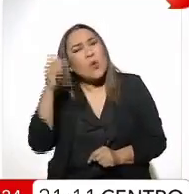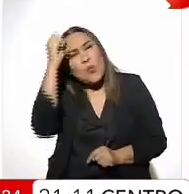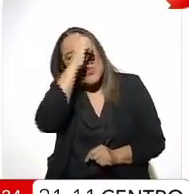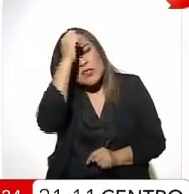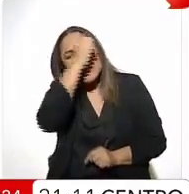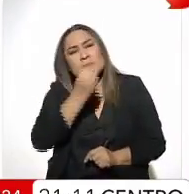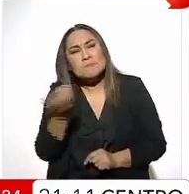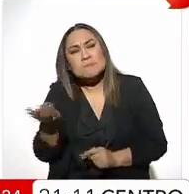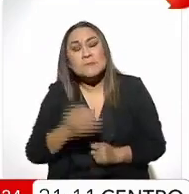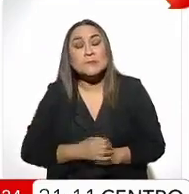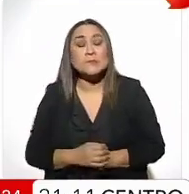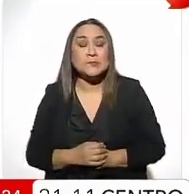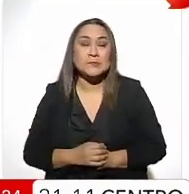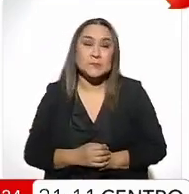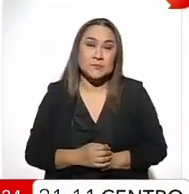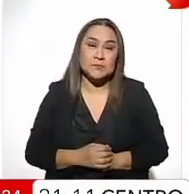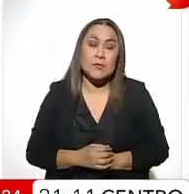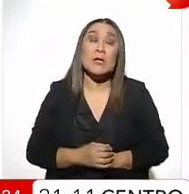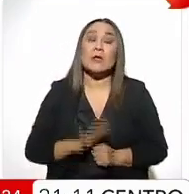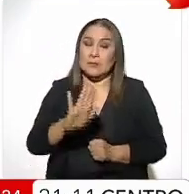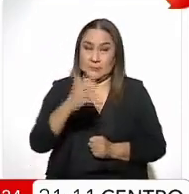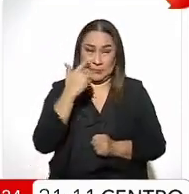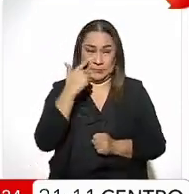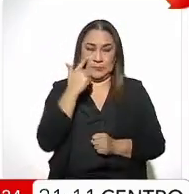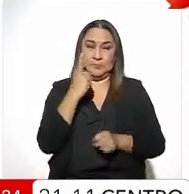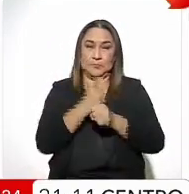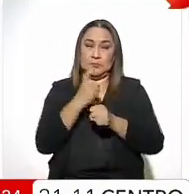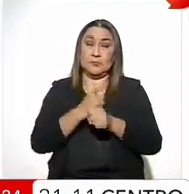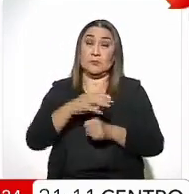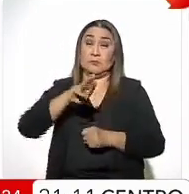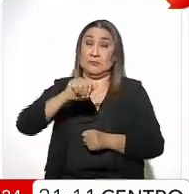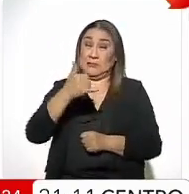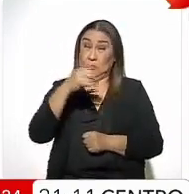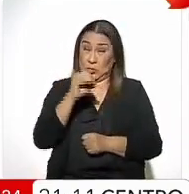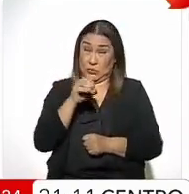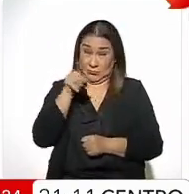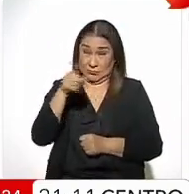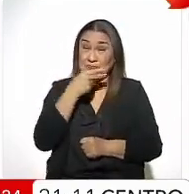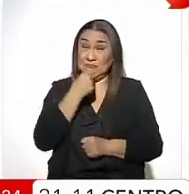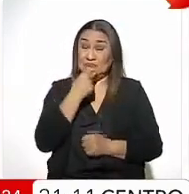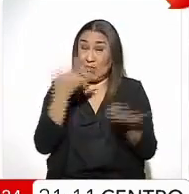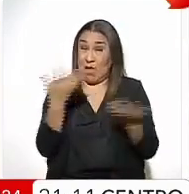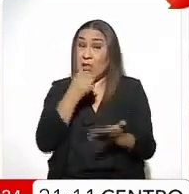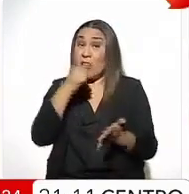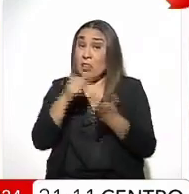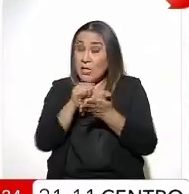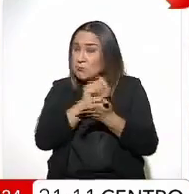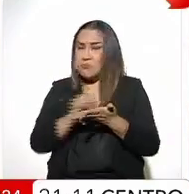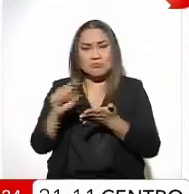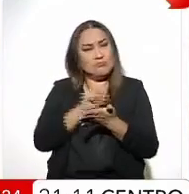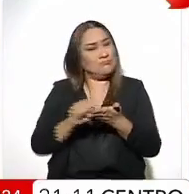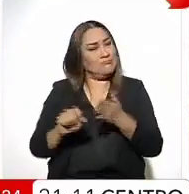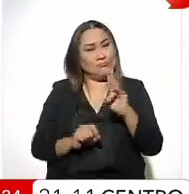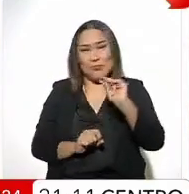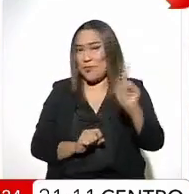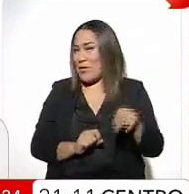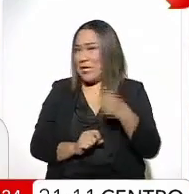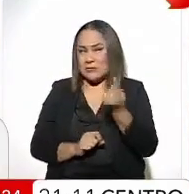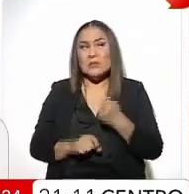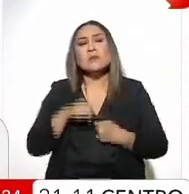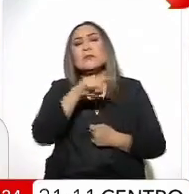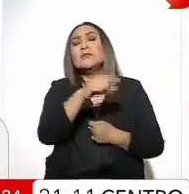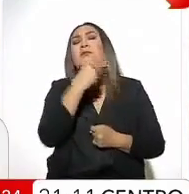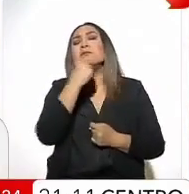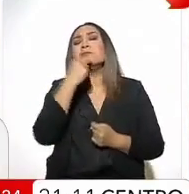Bueno, primero, Mayo Zambada no escribió esa carta. Mayo Zambada es una